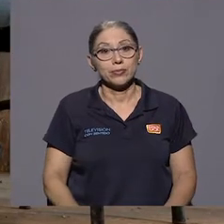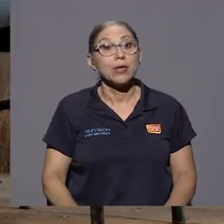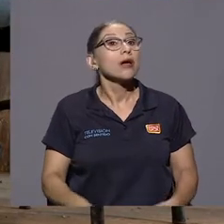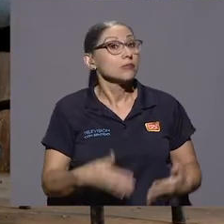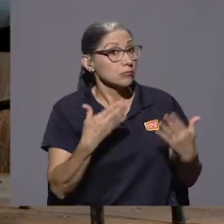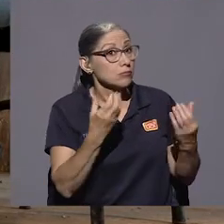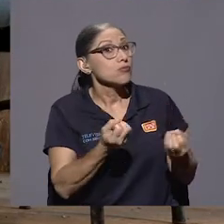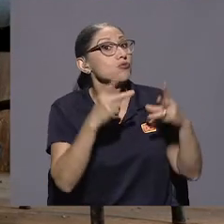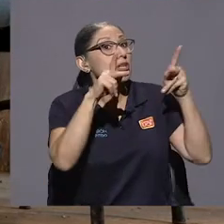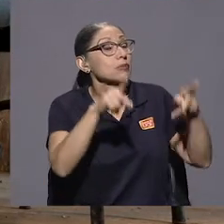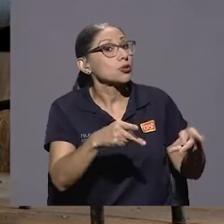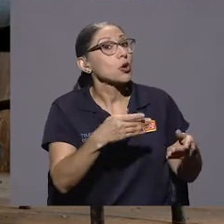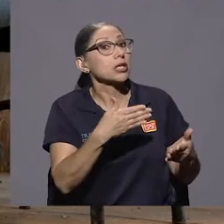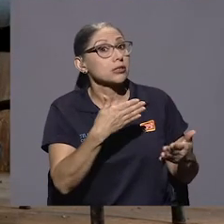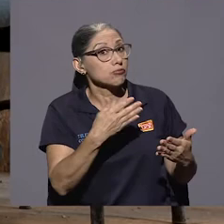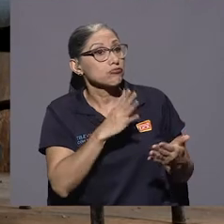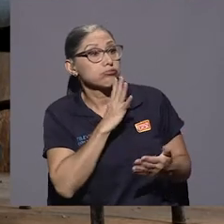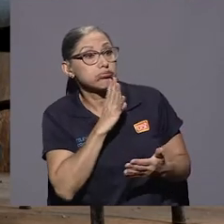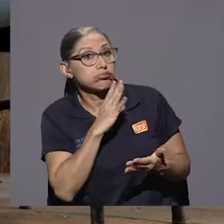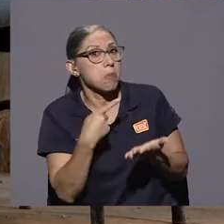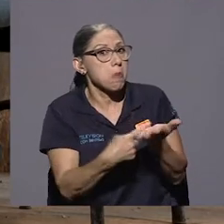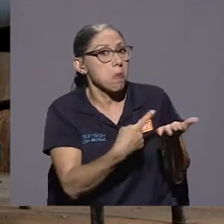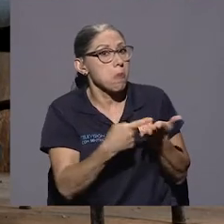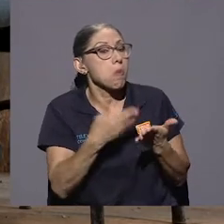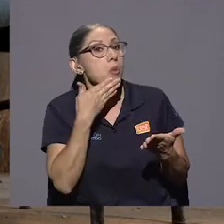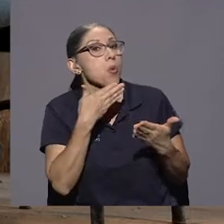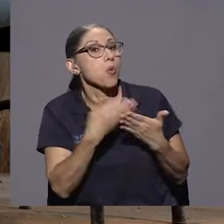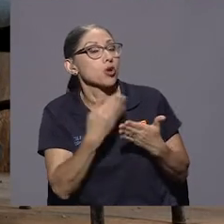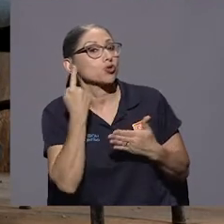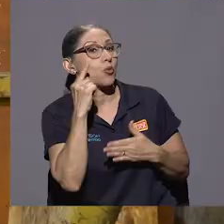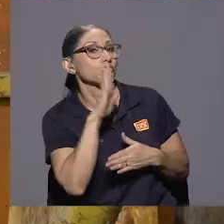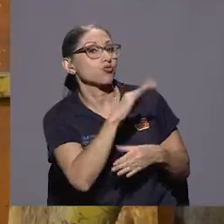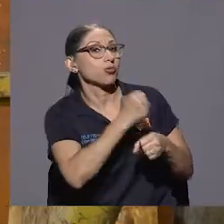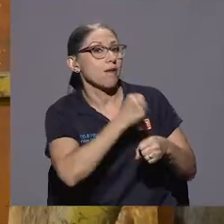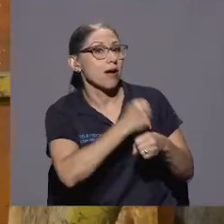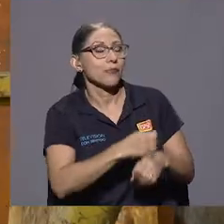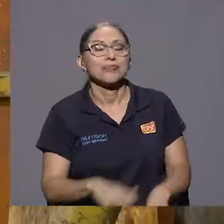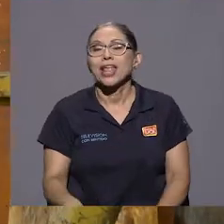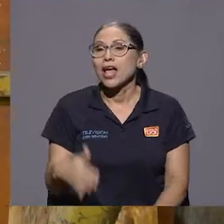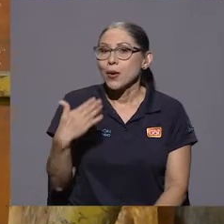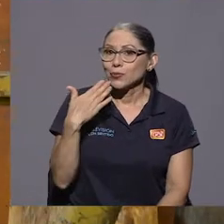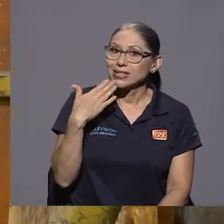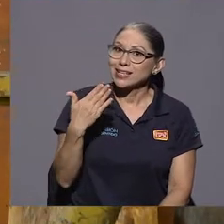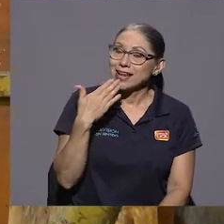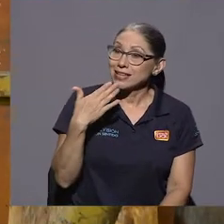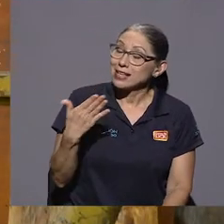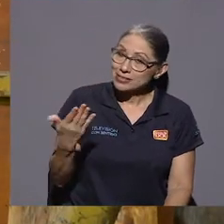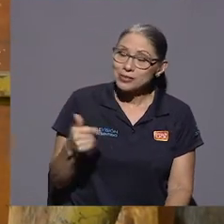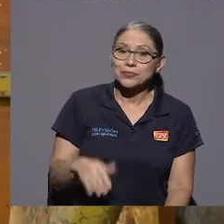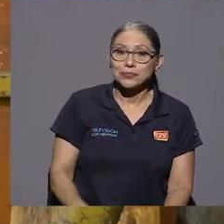buenos comentarios por el trabajo que hiciste en Tarima. Pues muchas gracias, muy, muy amable. Sí,